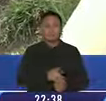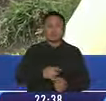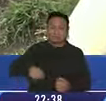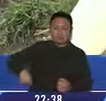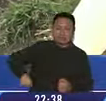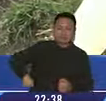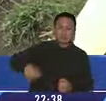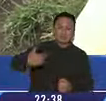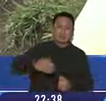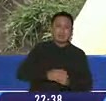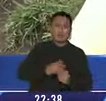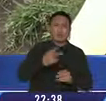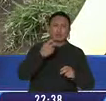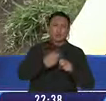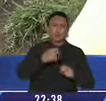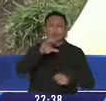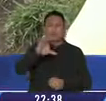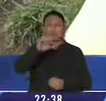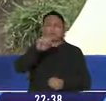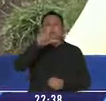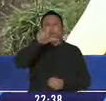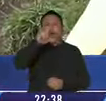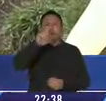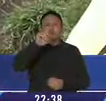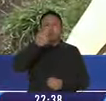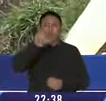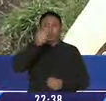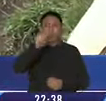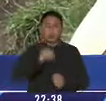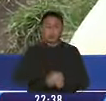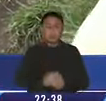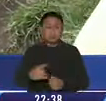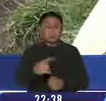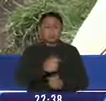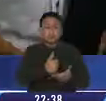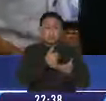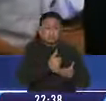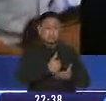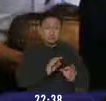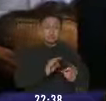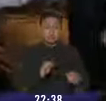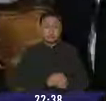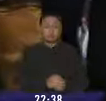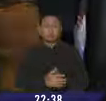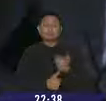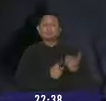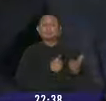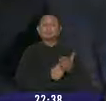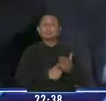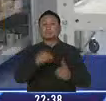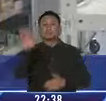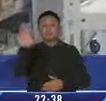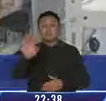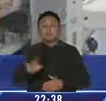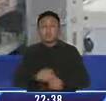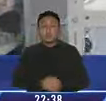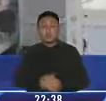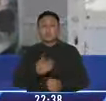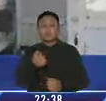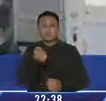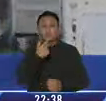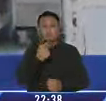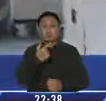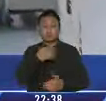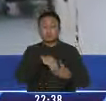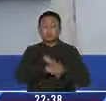riñón. Le mandan a hacer un montón de exámenes, pero no le hacen nada más. Según el Ministerio de Salud Pública, el abastecimiento de medicamentos